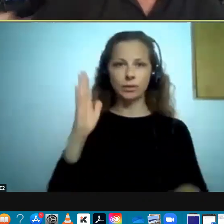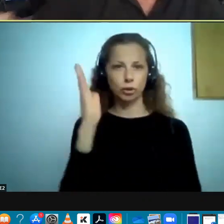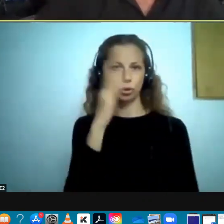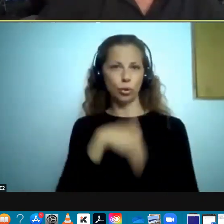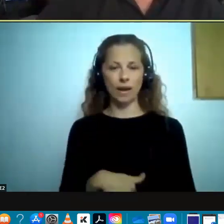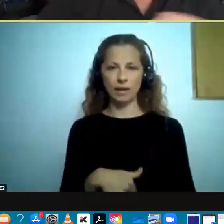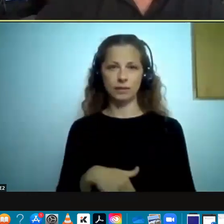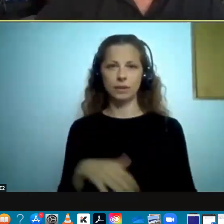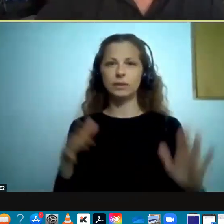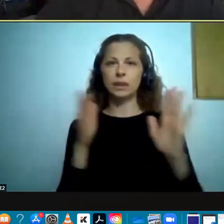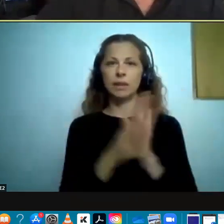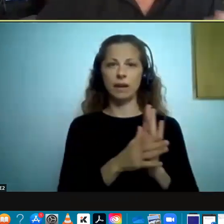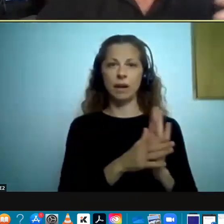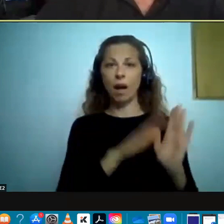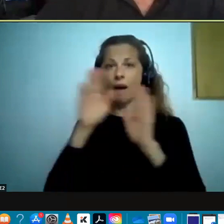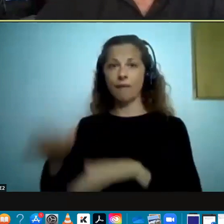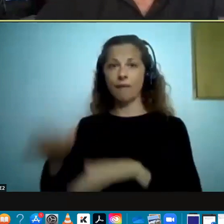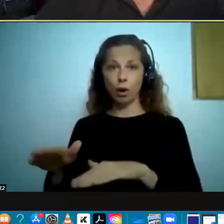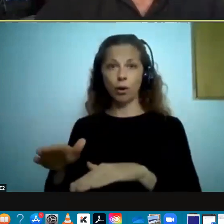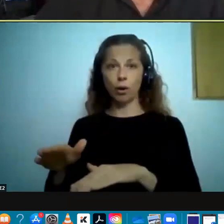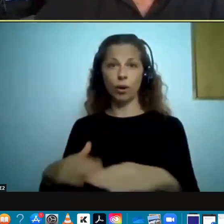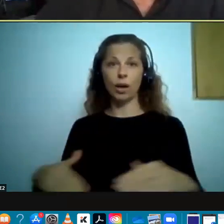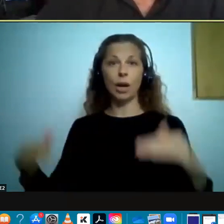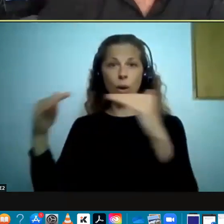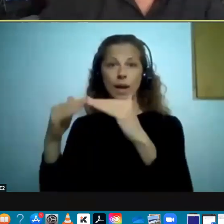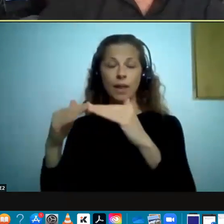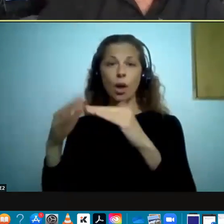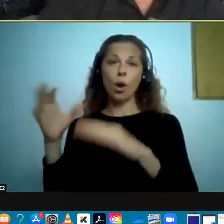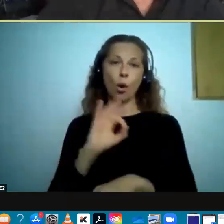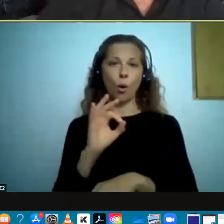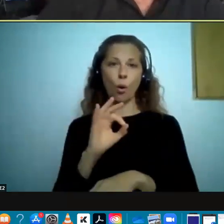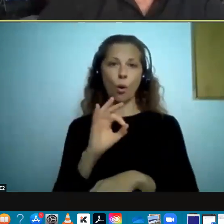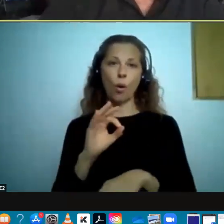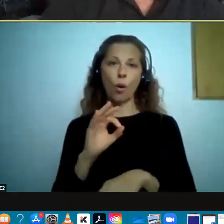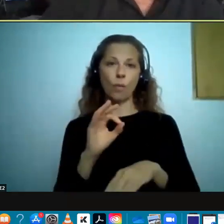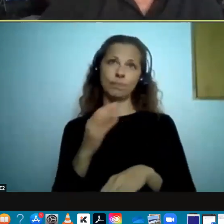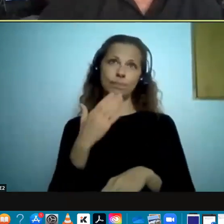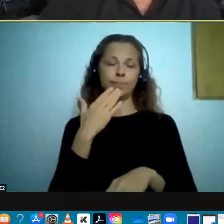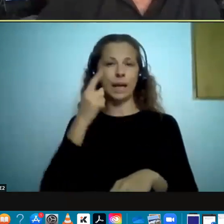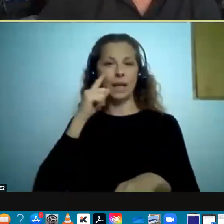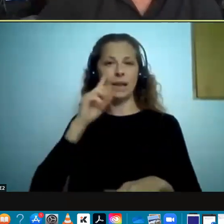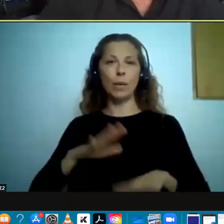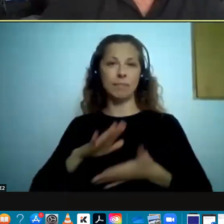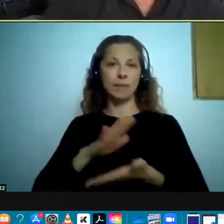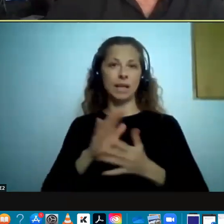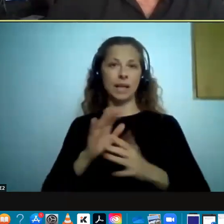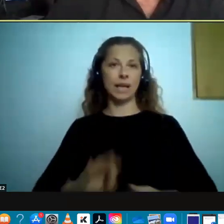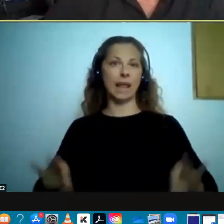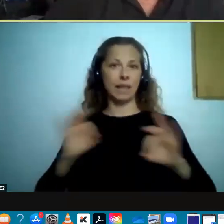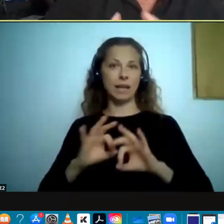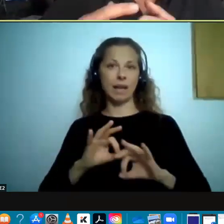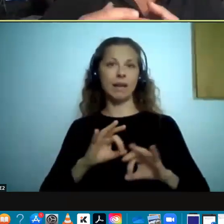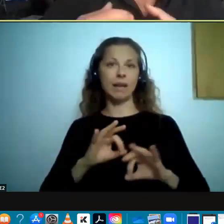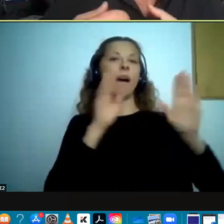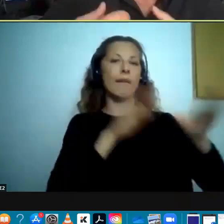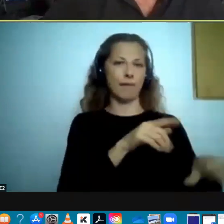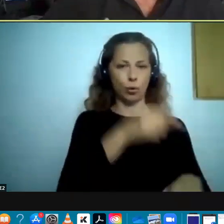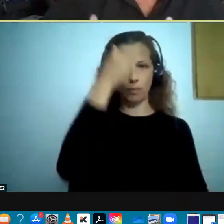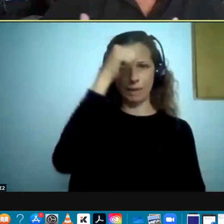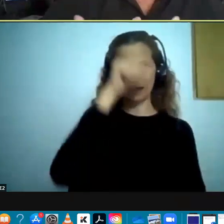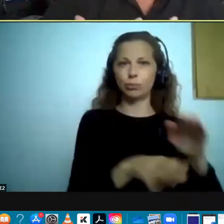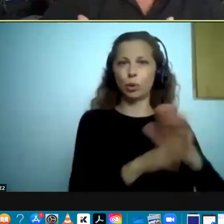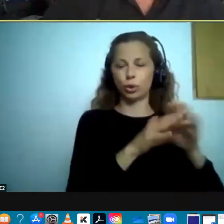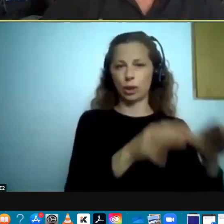favor de la igualdad, o estás haciendo con tu pasividad o con tu conducta que la desigualdad y el machismo continúen. Por lo tanto, es